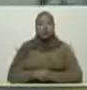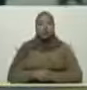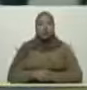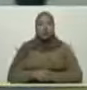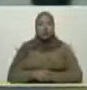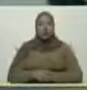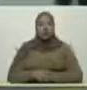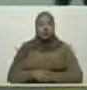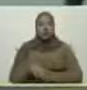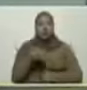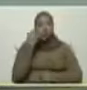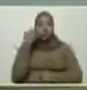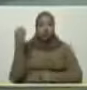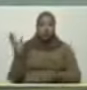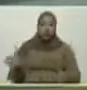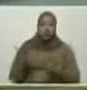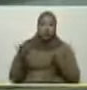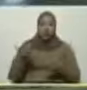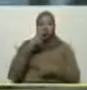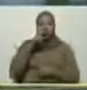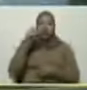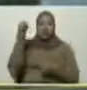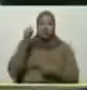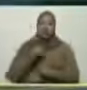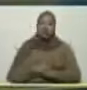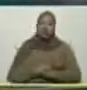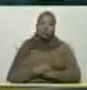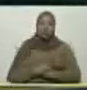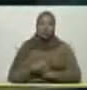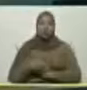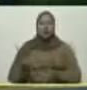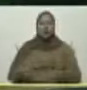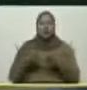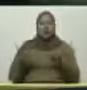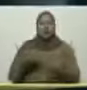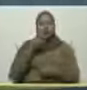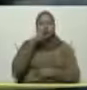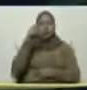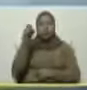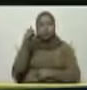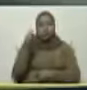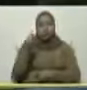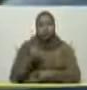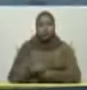ric vamos r vamos